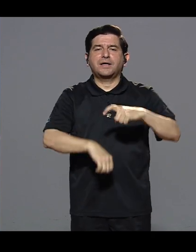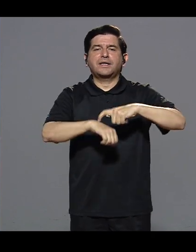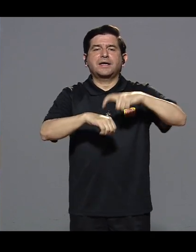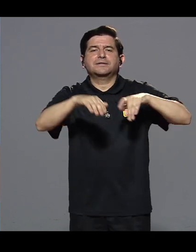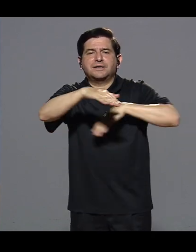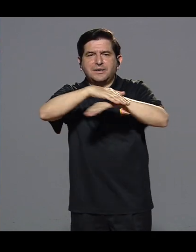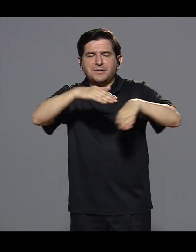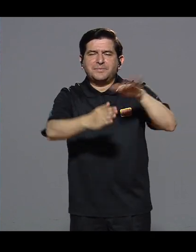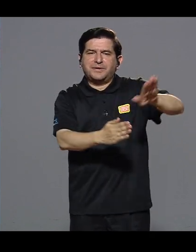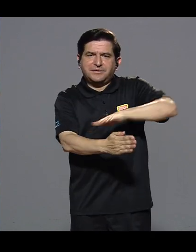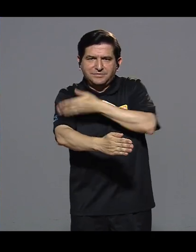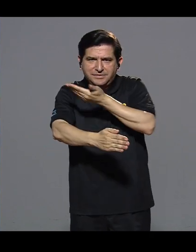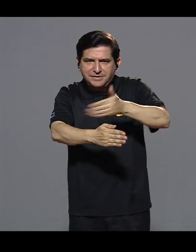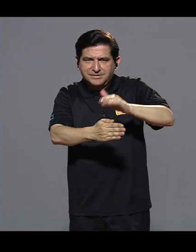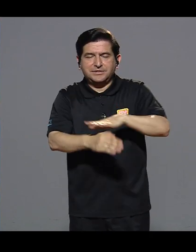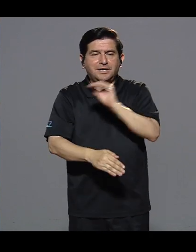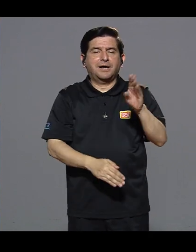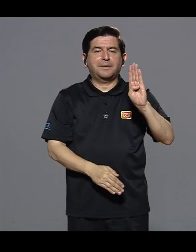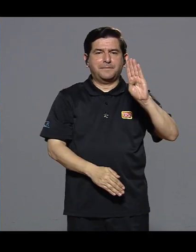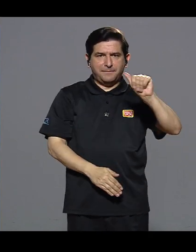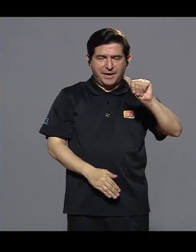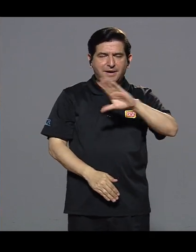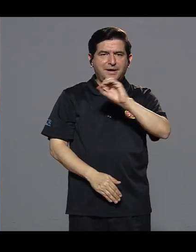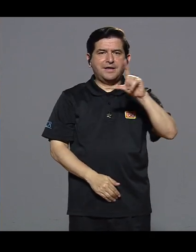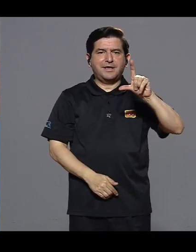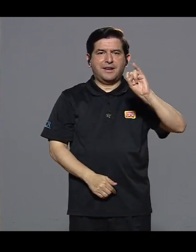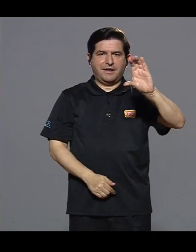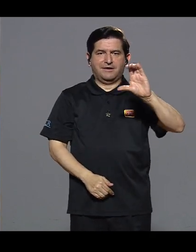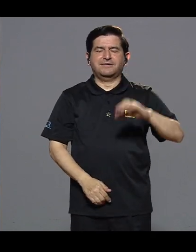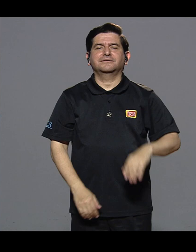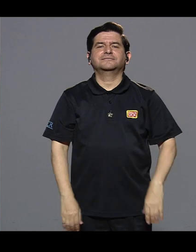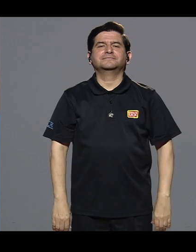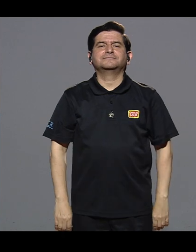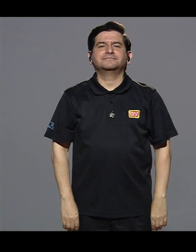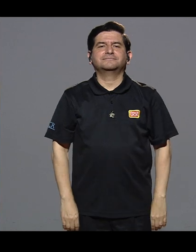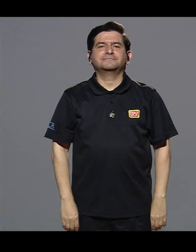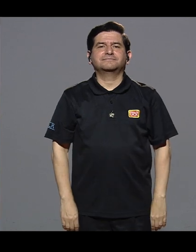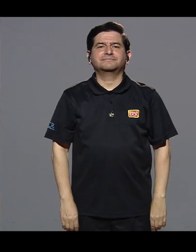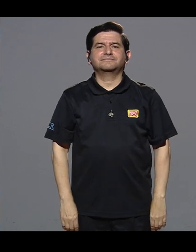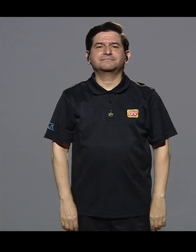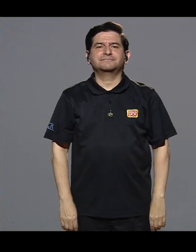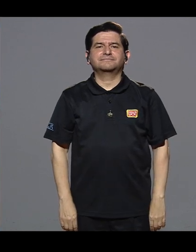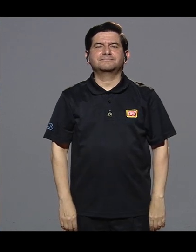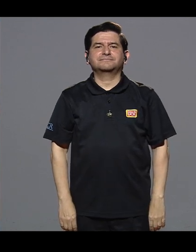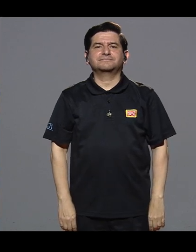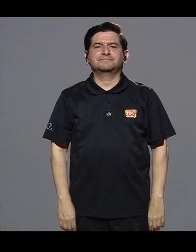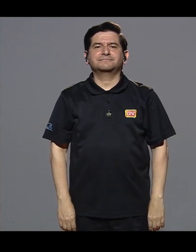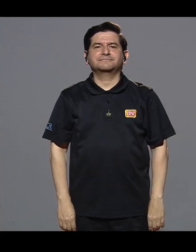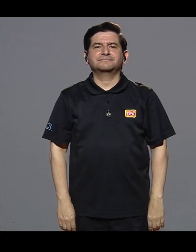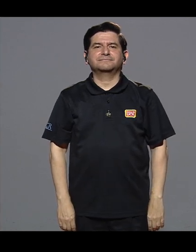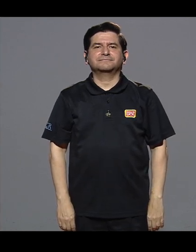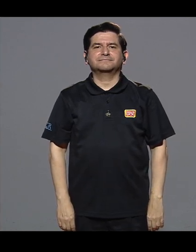y a etapa básica, y bachillerato y licenciatura.